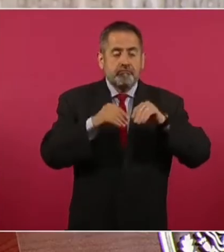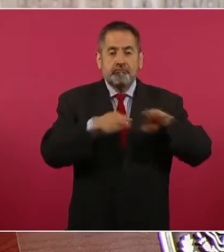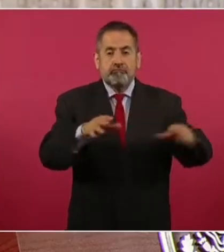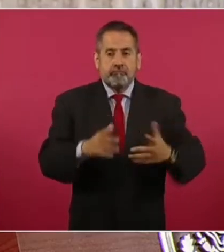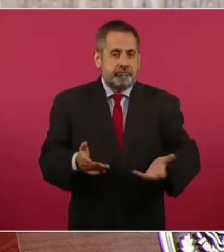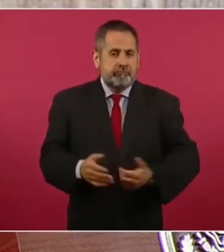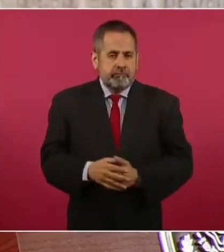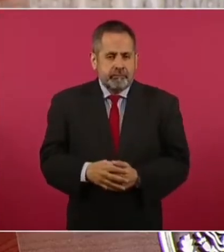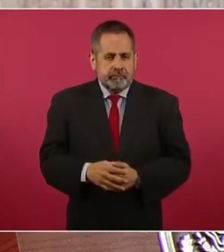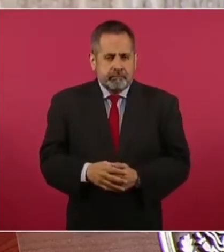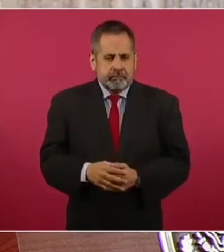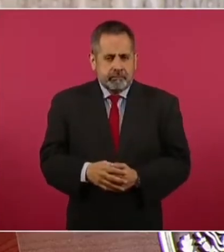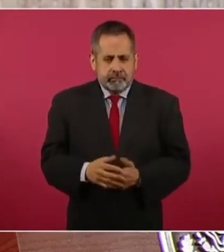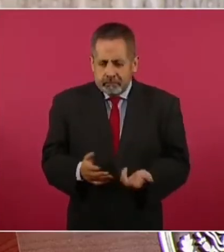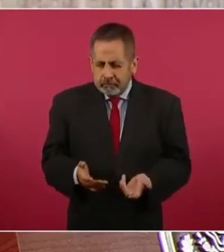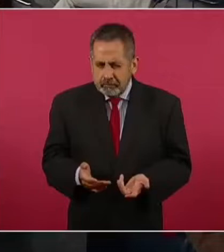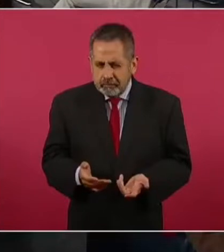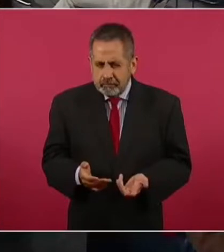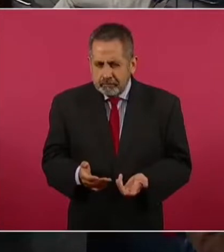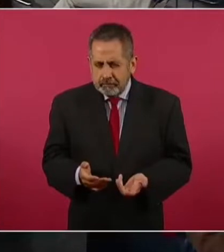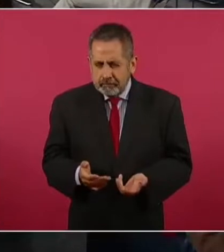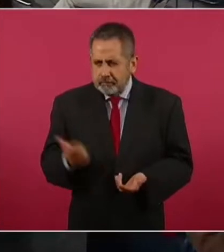O sea, porque el espacio le permitía